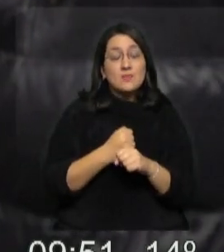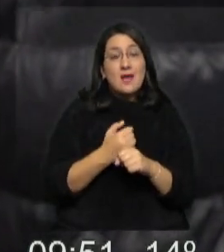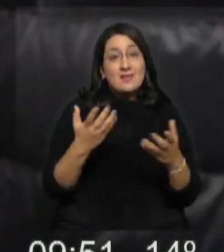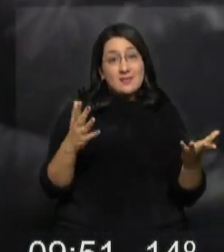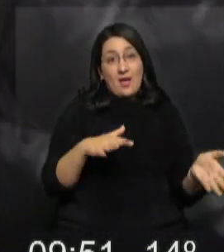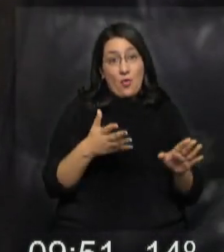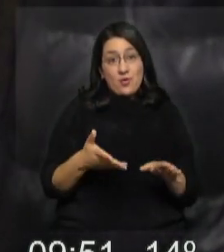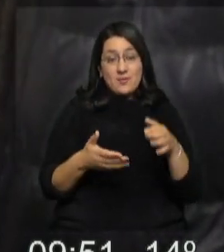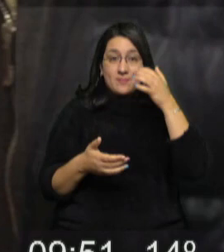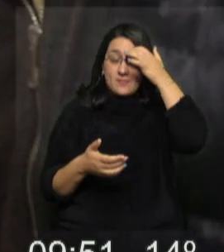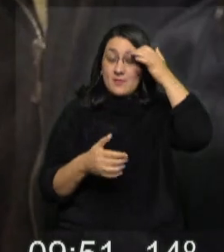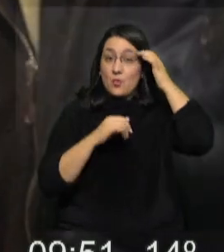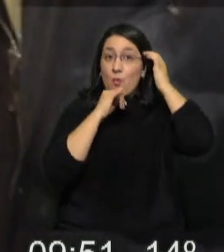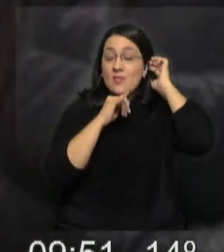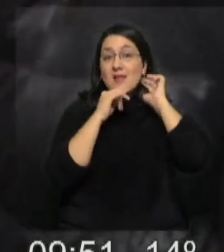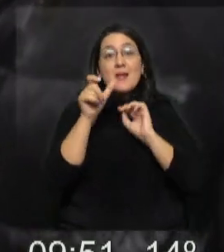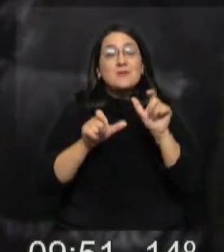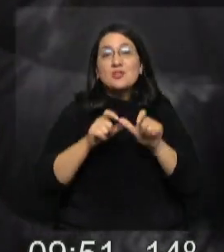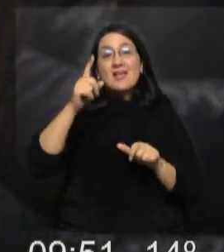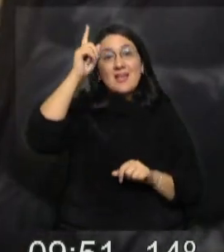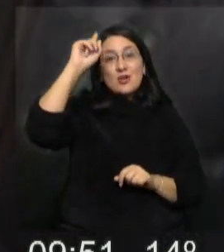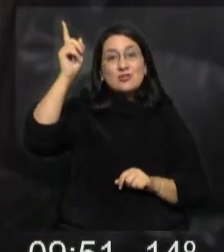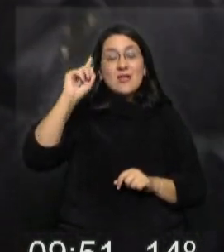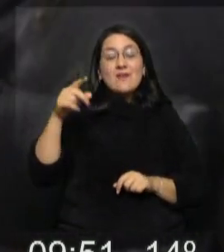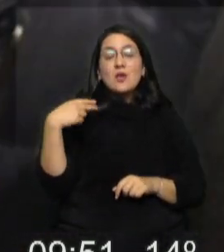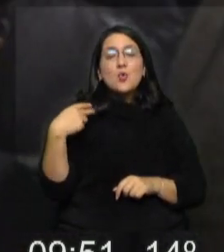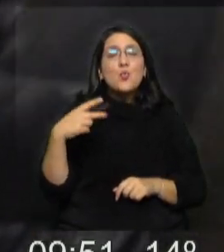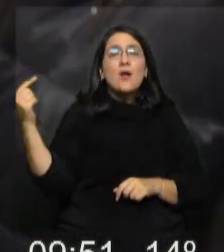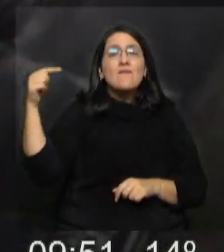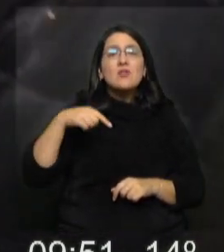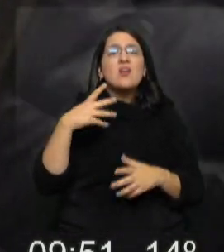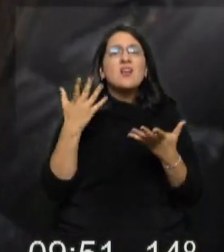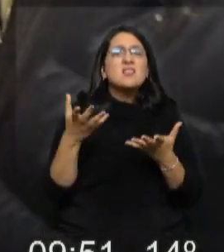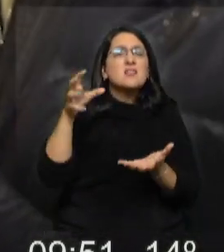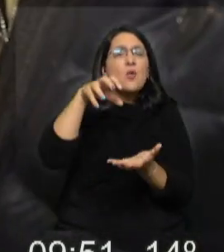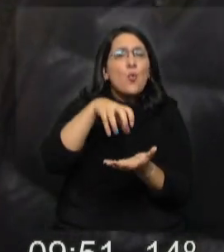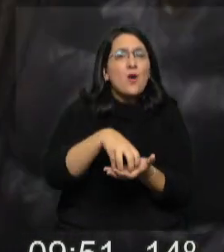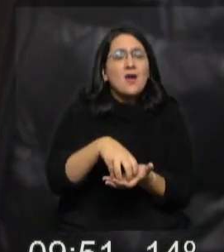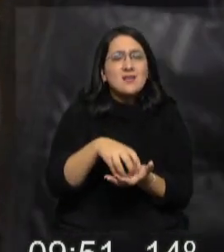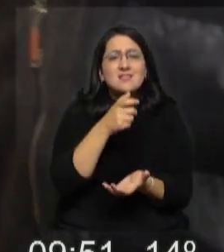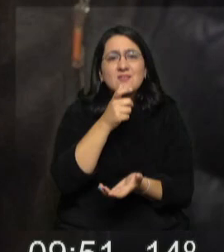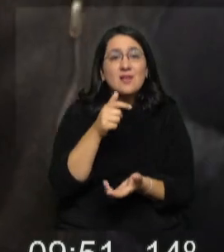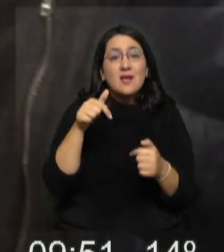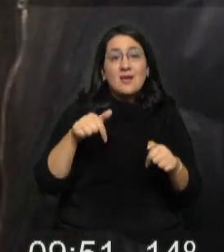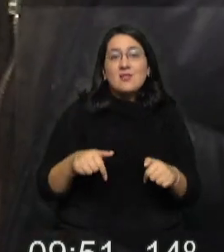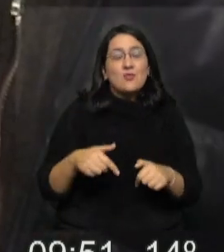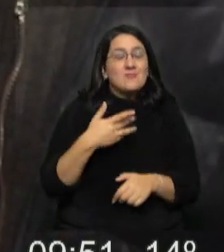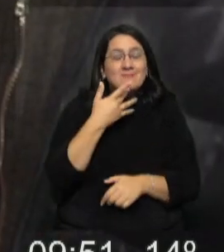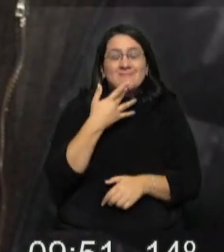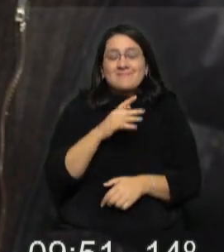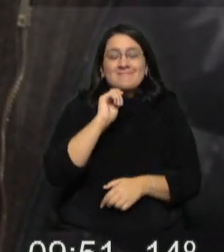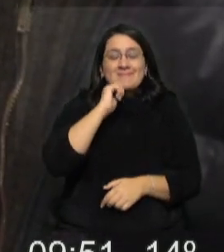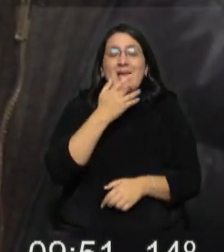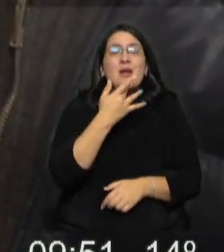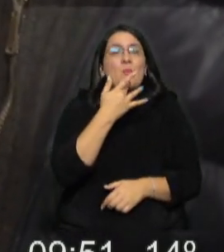Claro. Cuéntele al televidente, al que no sabe, al que nunca vino, ¿qué es el Complejo Crece y qué significa para usted también? Es algo fabuloso para